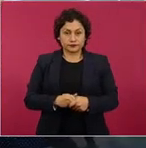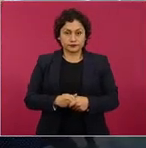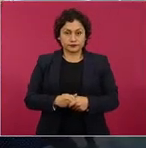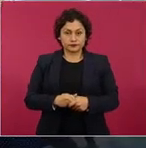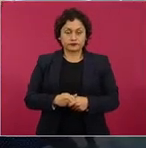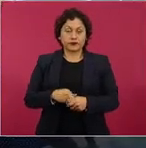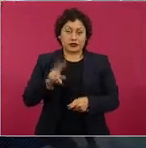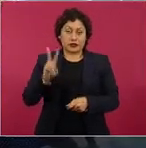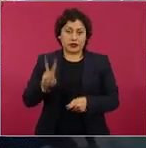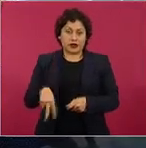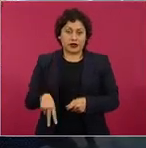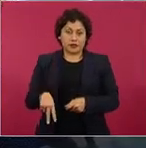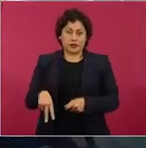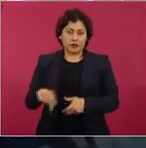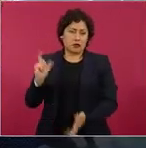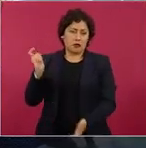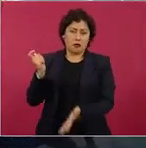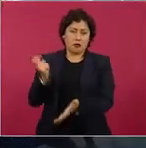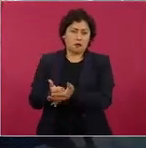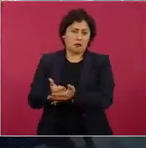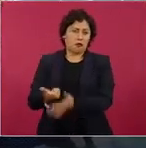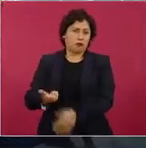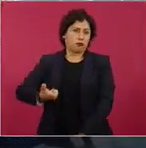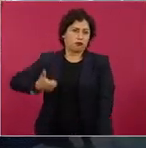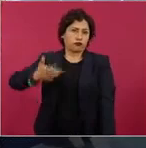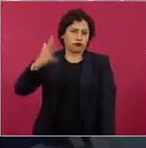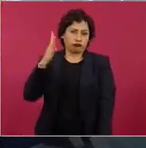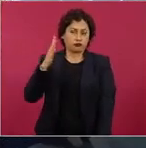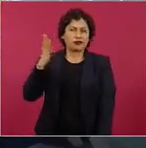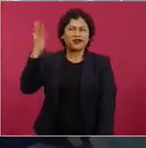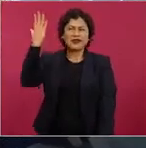sobrevalorado. Estaba un señor Gómez Mon